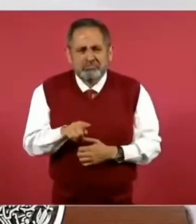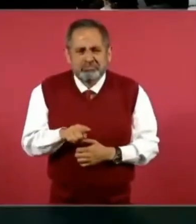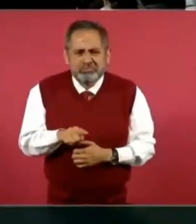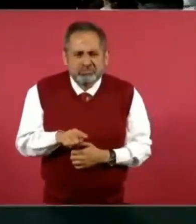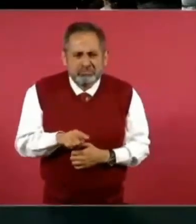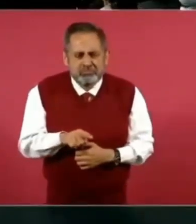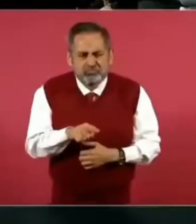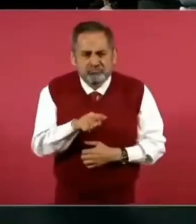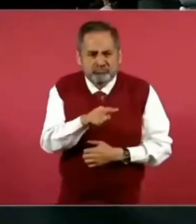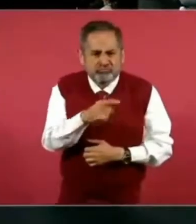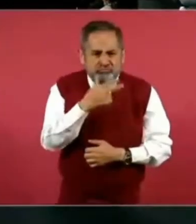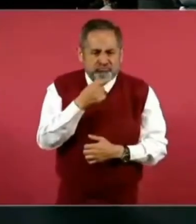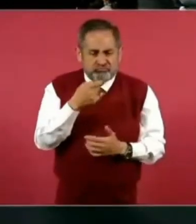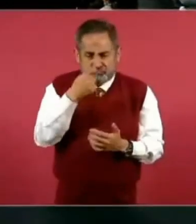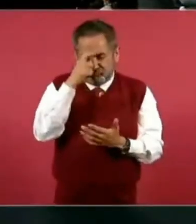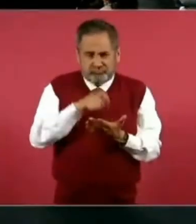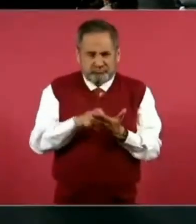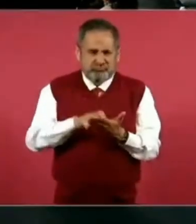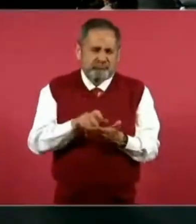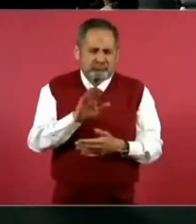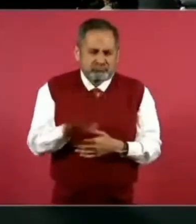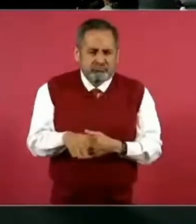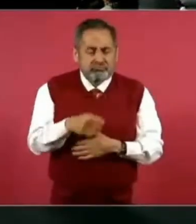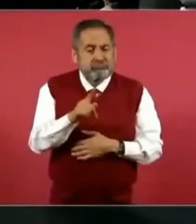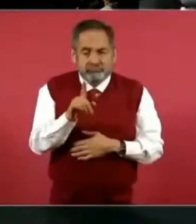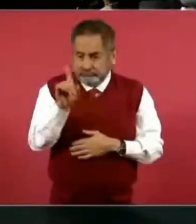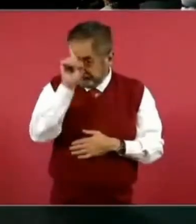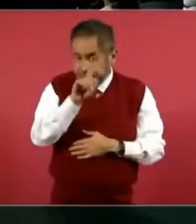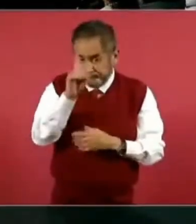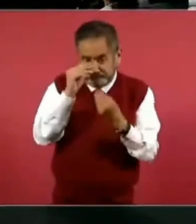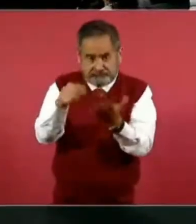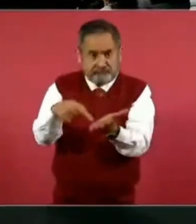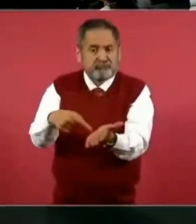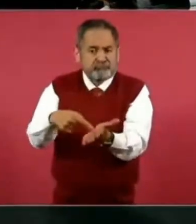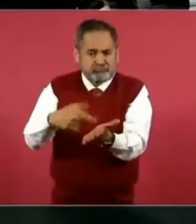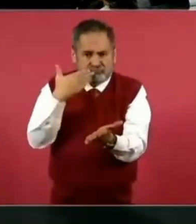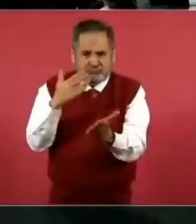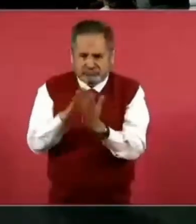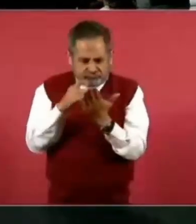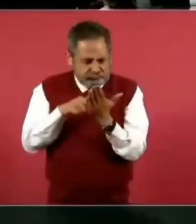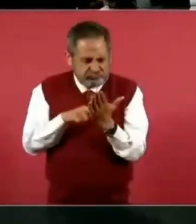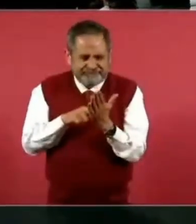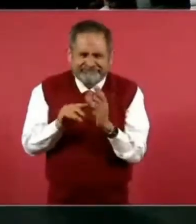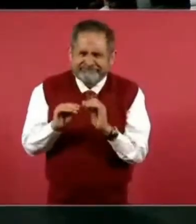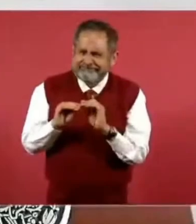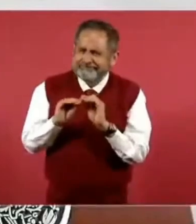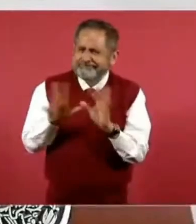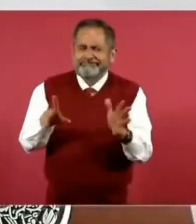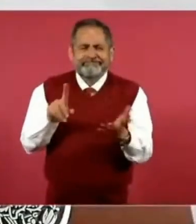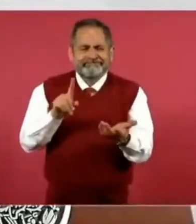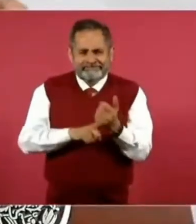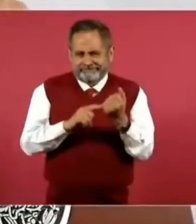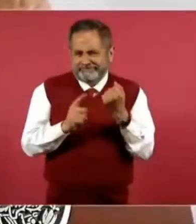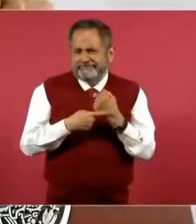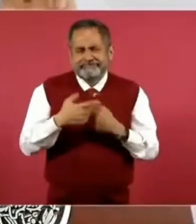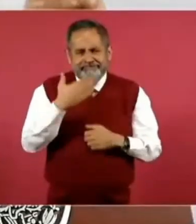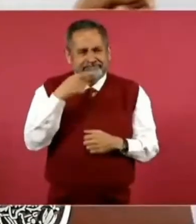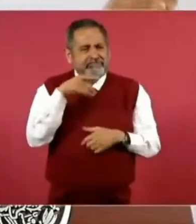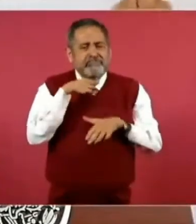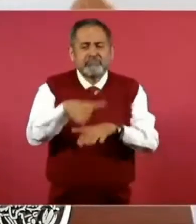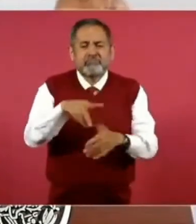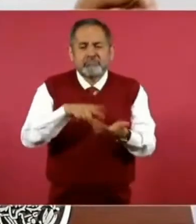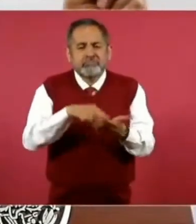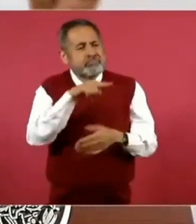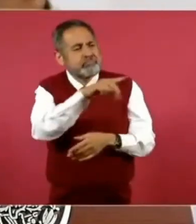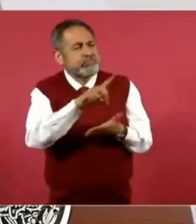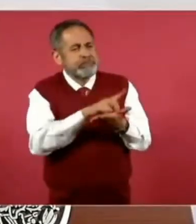economista que lo escribió, pero lo recomiendo, y ahí trata el asunto de la drogadicción en